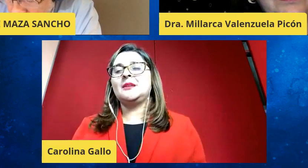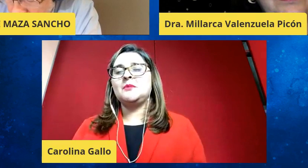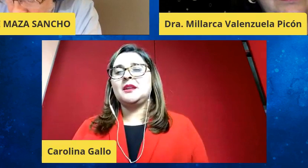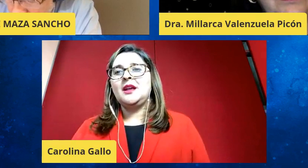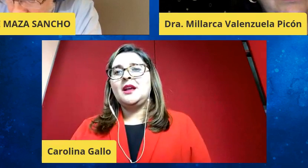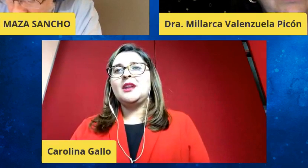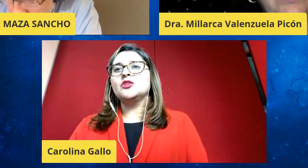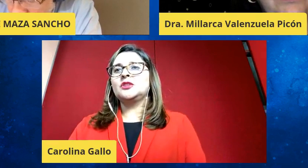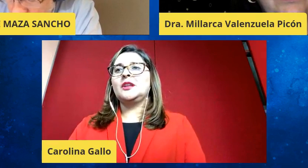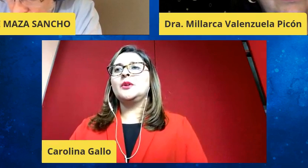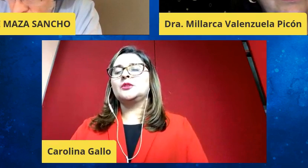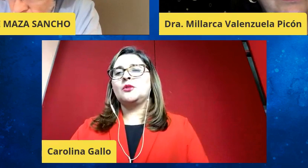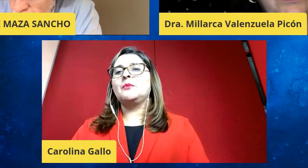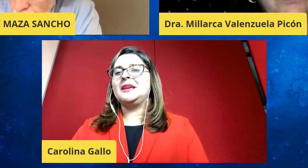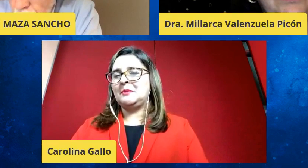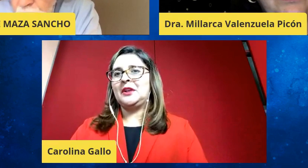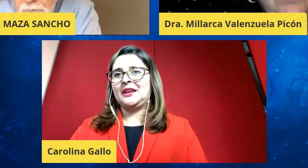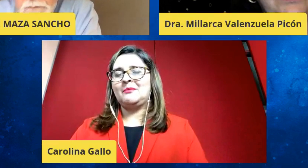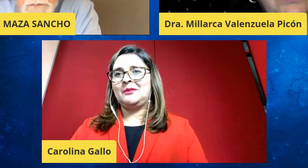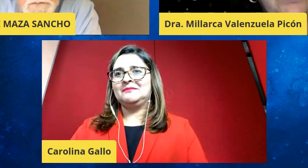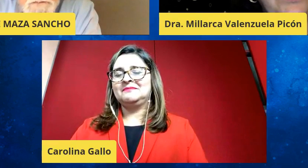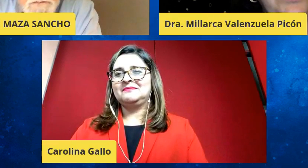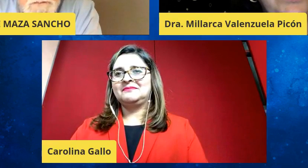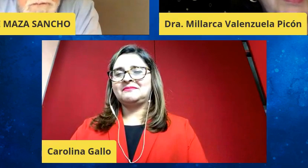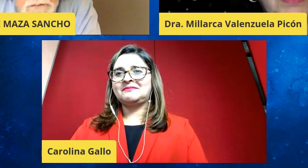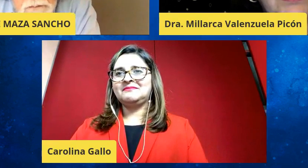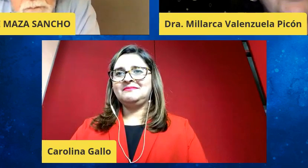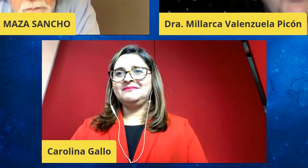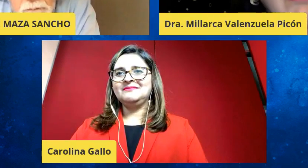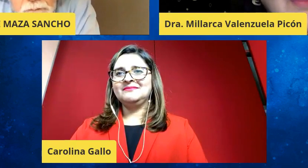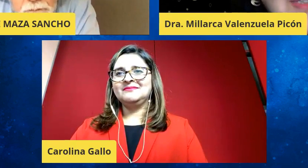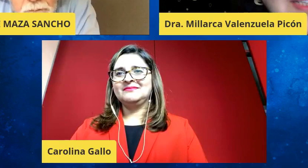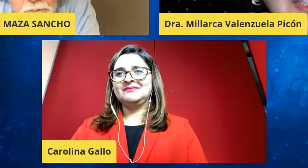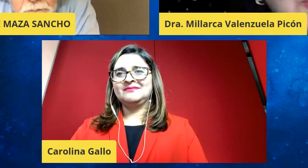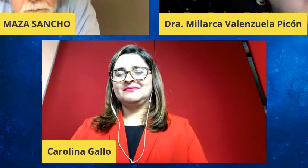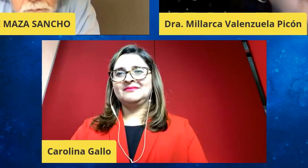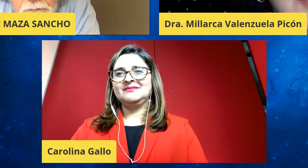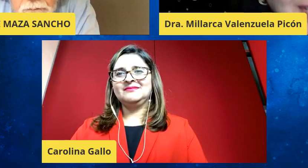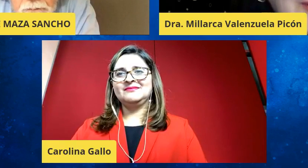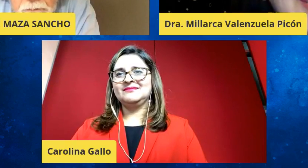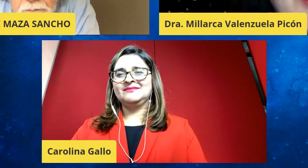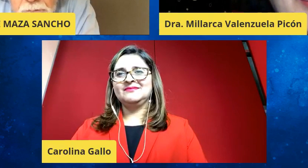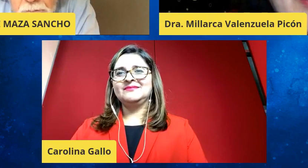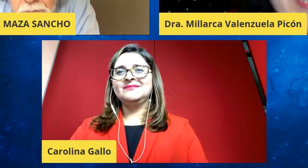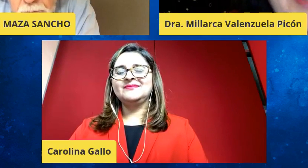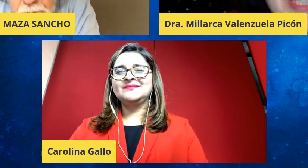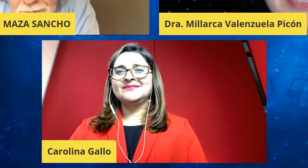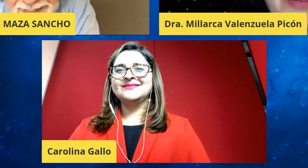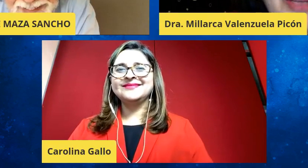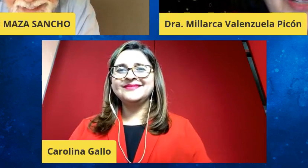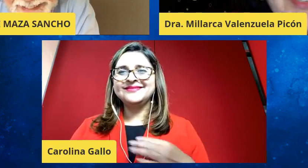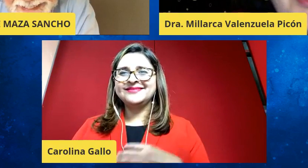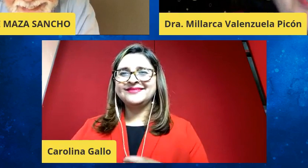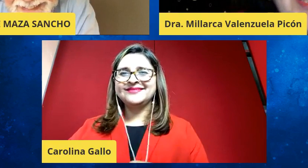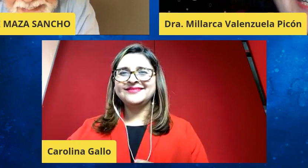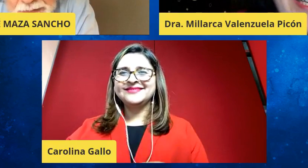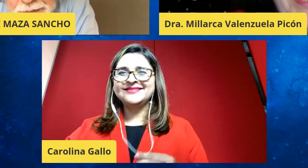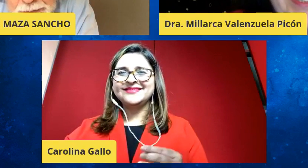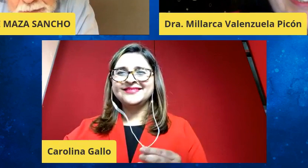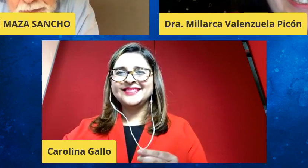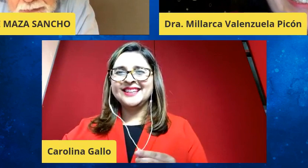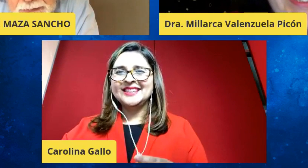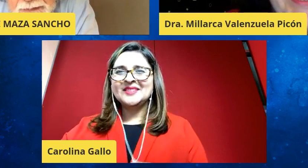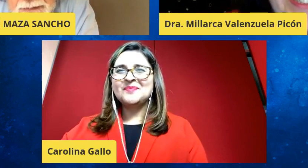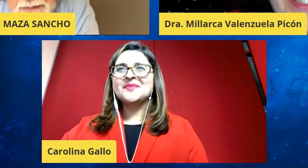que tiene también el norte de nuestro país, por ejemplo. Nuevamente, no te escuché la última parte, parece que mi conexión está...